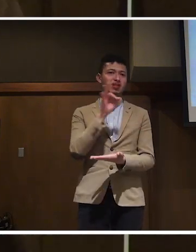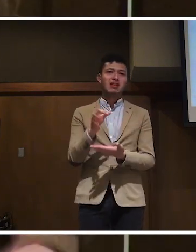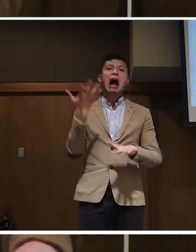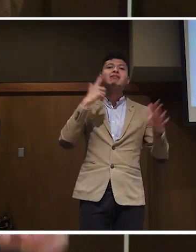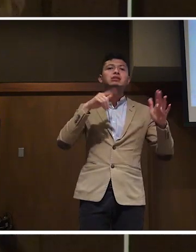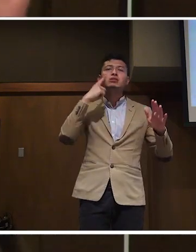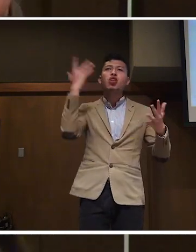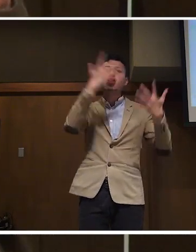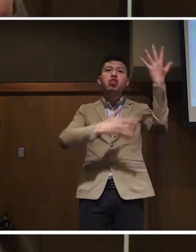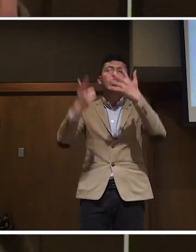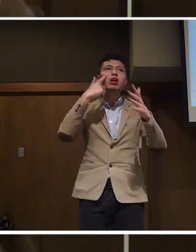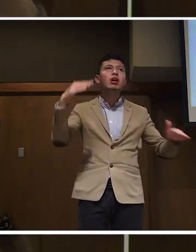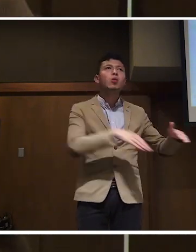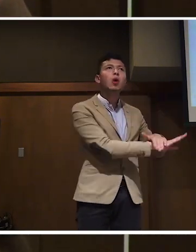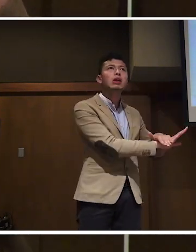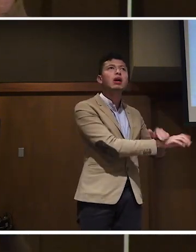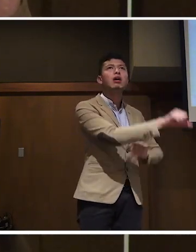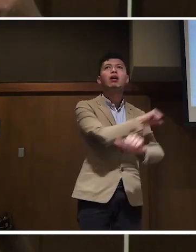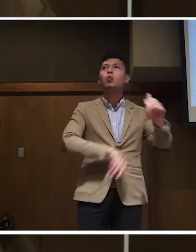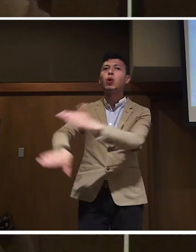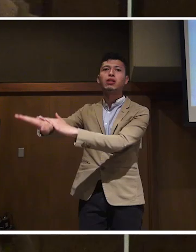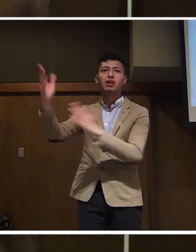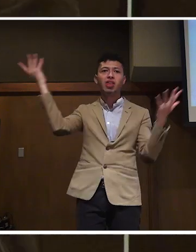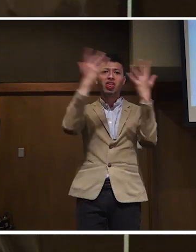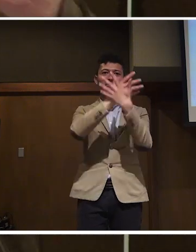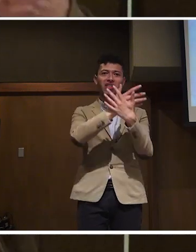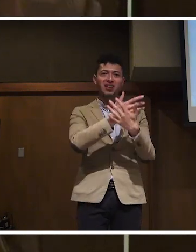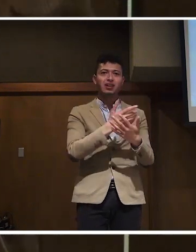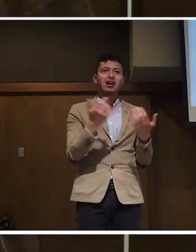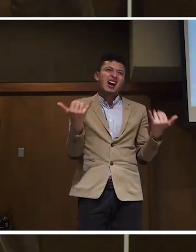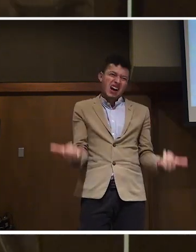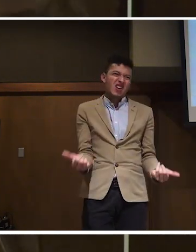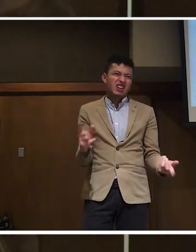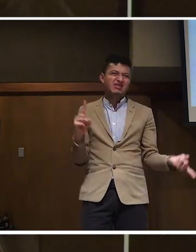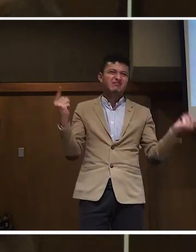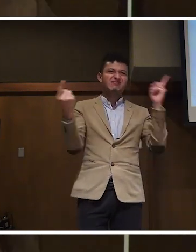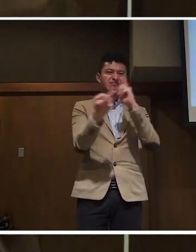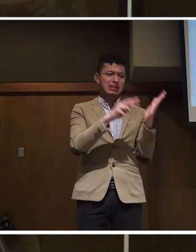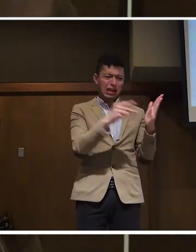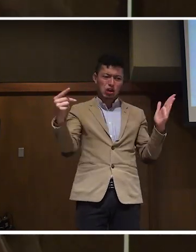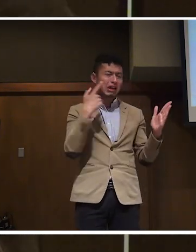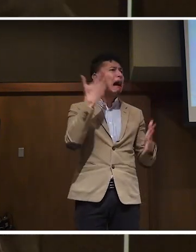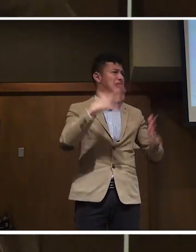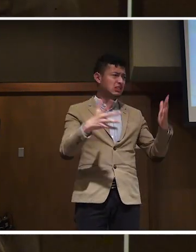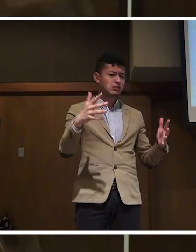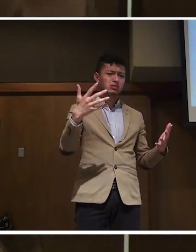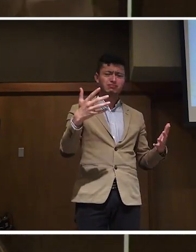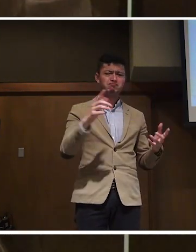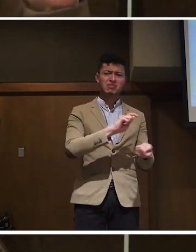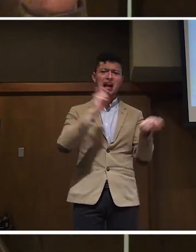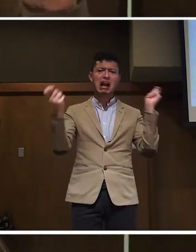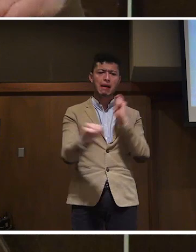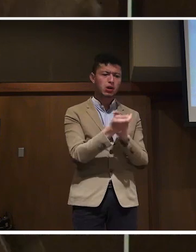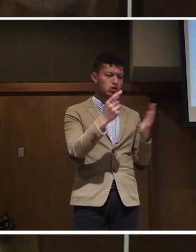van al sitio que no es, hay un cambio en el catálogo, las tecnologías son un enredo cada que cambia el catálogo, a veces se pierden cosas por